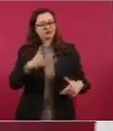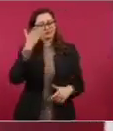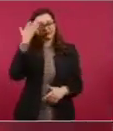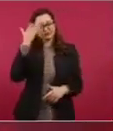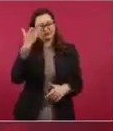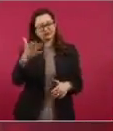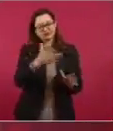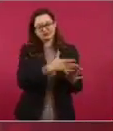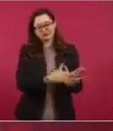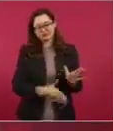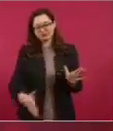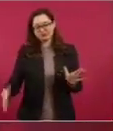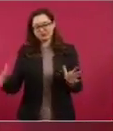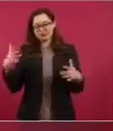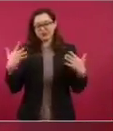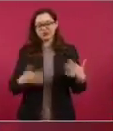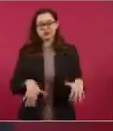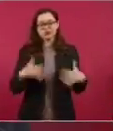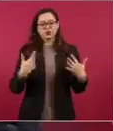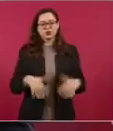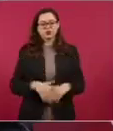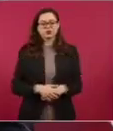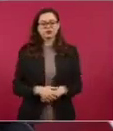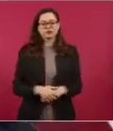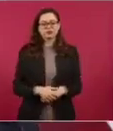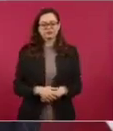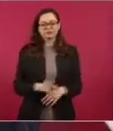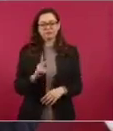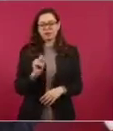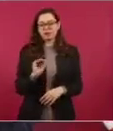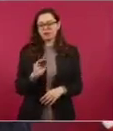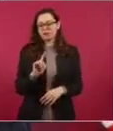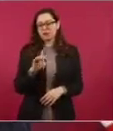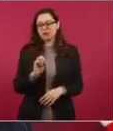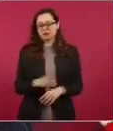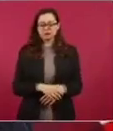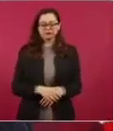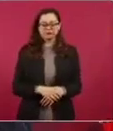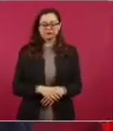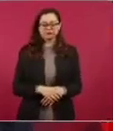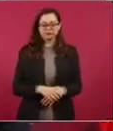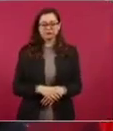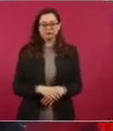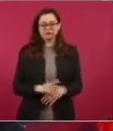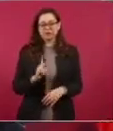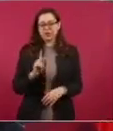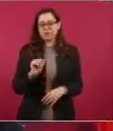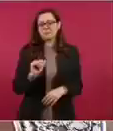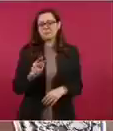la de Pablito, como lo conocían.